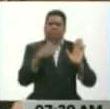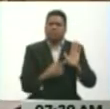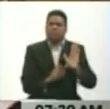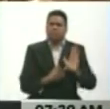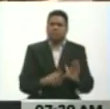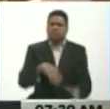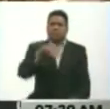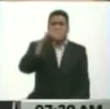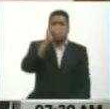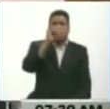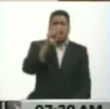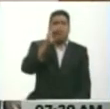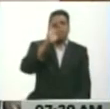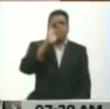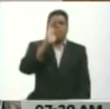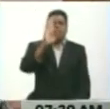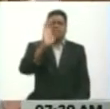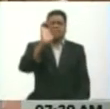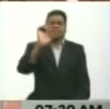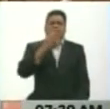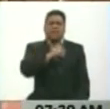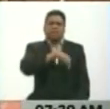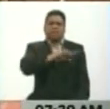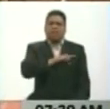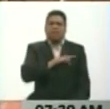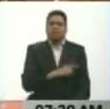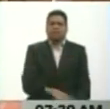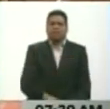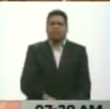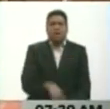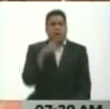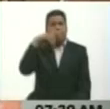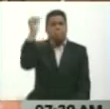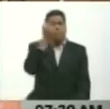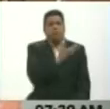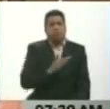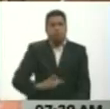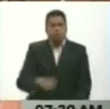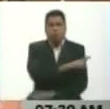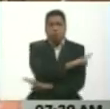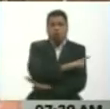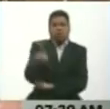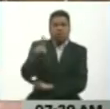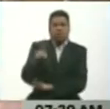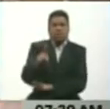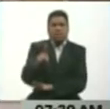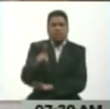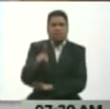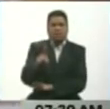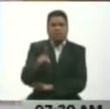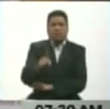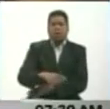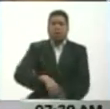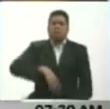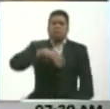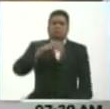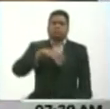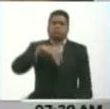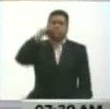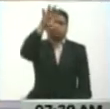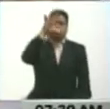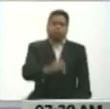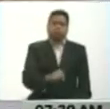ABC de España. Maduro ordena asaltar empresas que hayan parado su